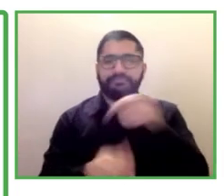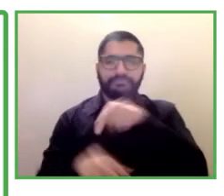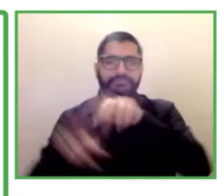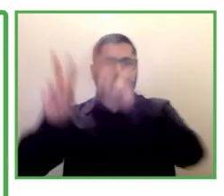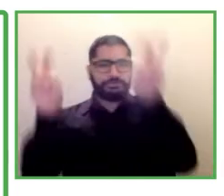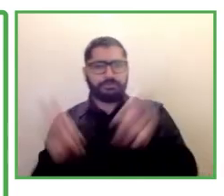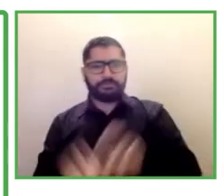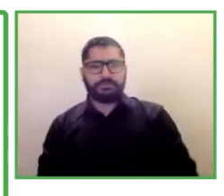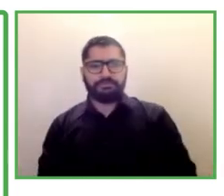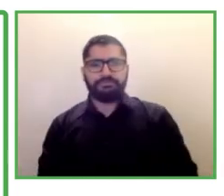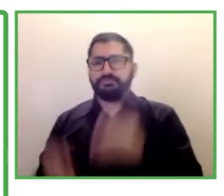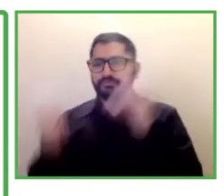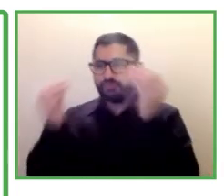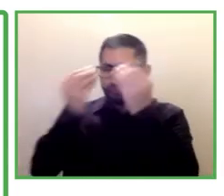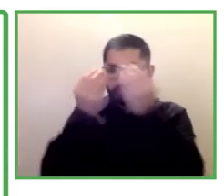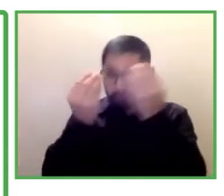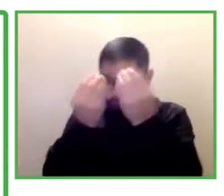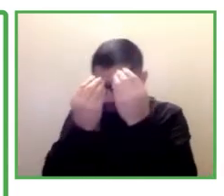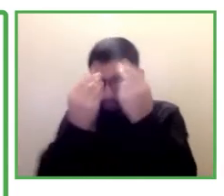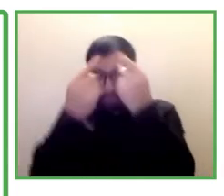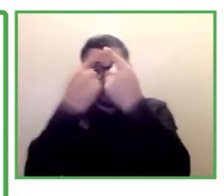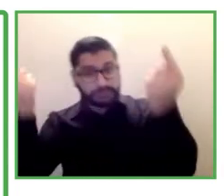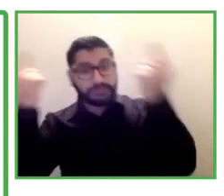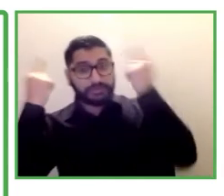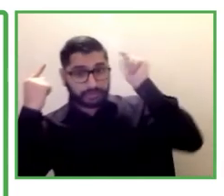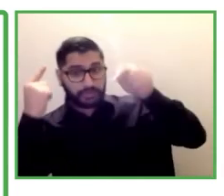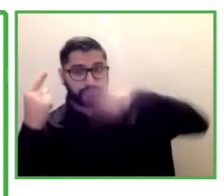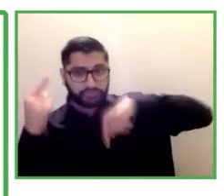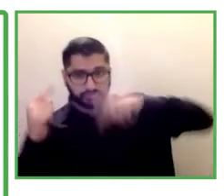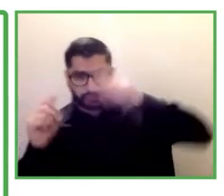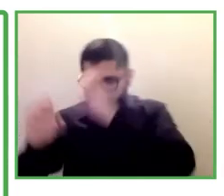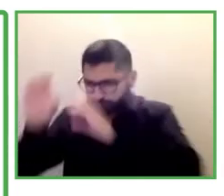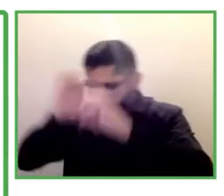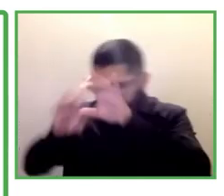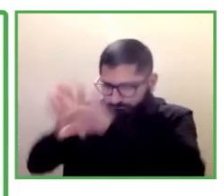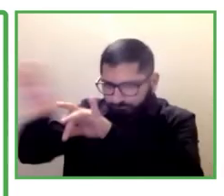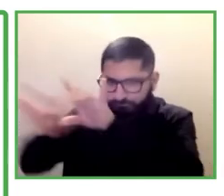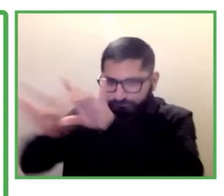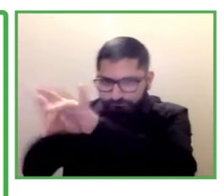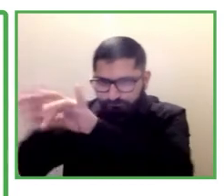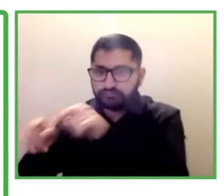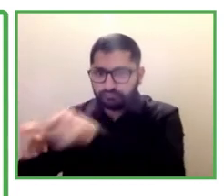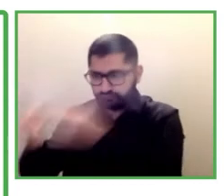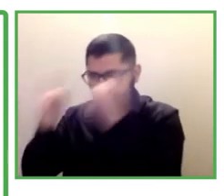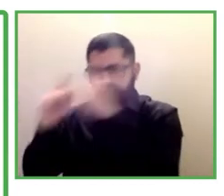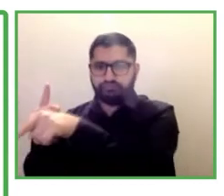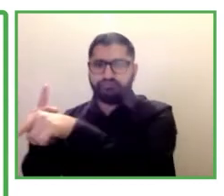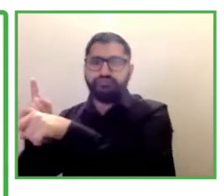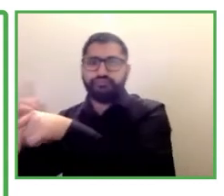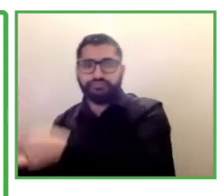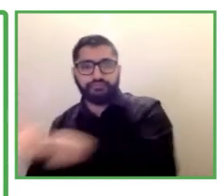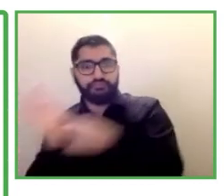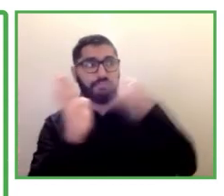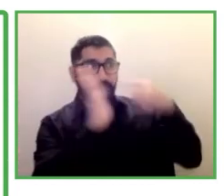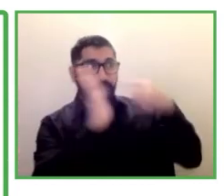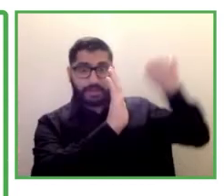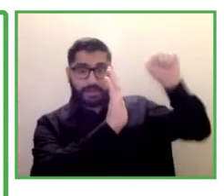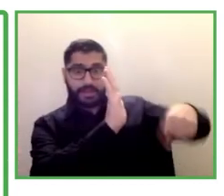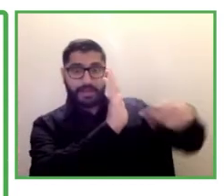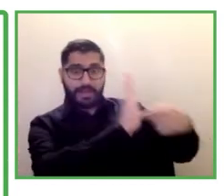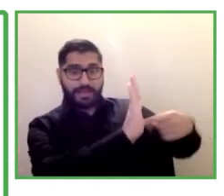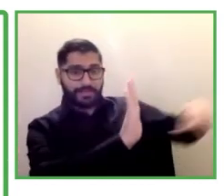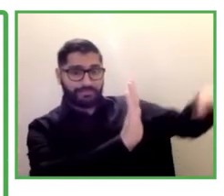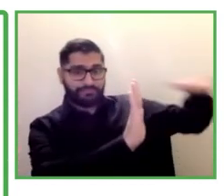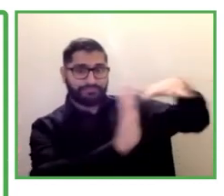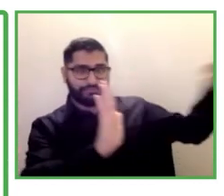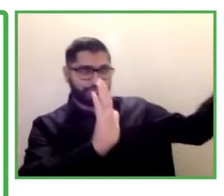para que las organizaciones puedan tener una noción del talento diverso y puedan tener más seguridad